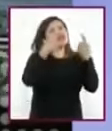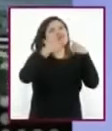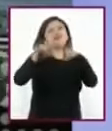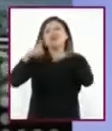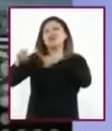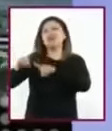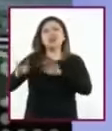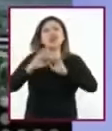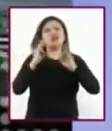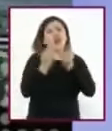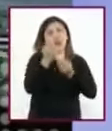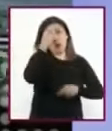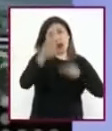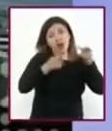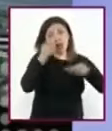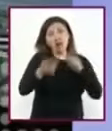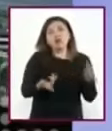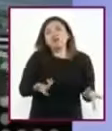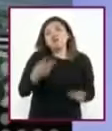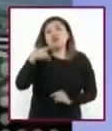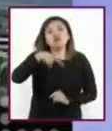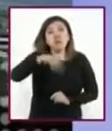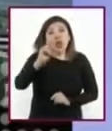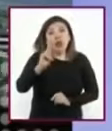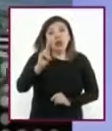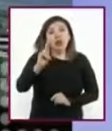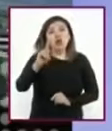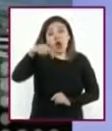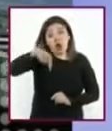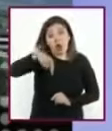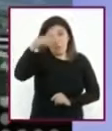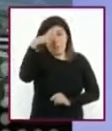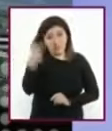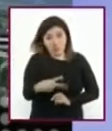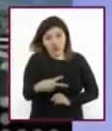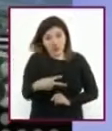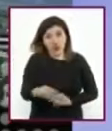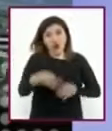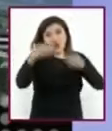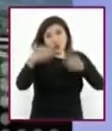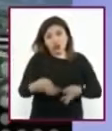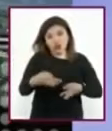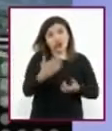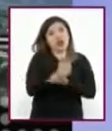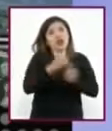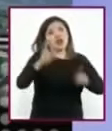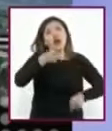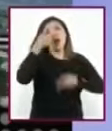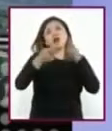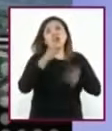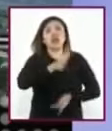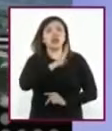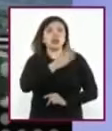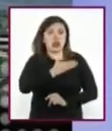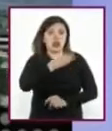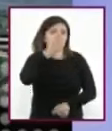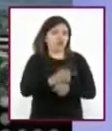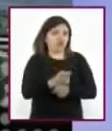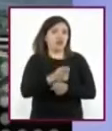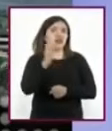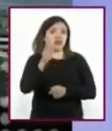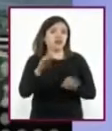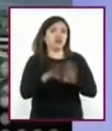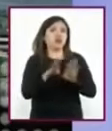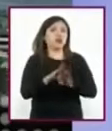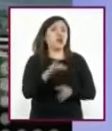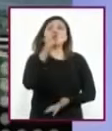distintas formas las que existen, ¿no? Pero, digamos, estamos en México, o sea, están en libertad, pues se habla español, ¿no? Y solamente tenemos así como